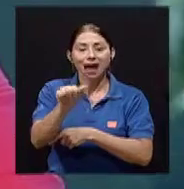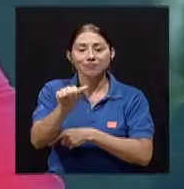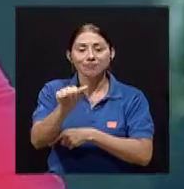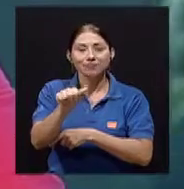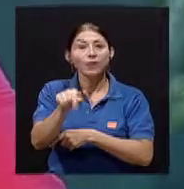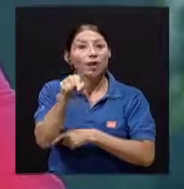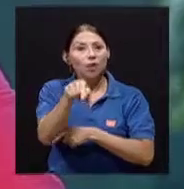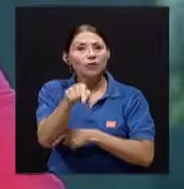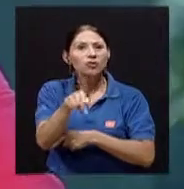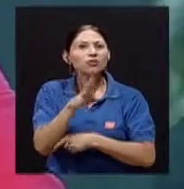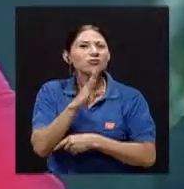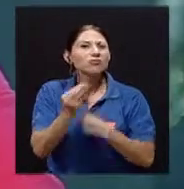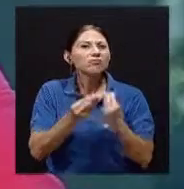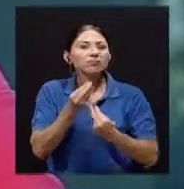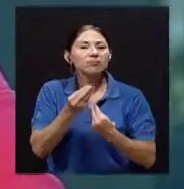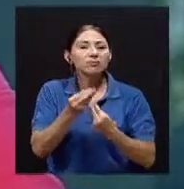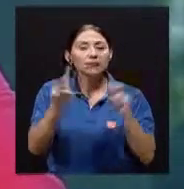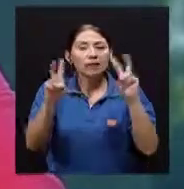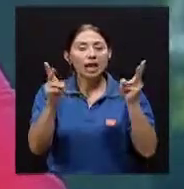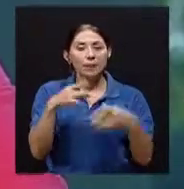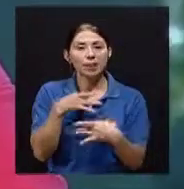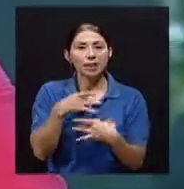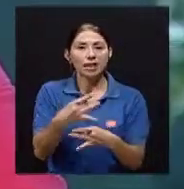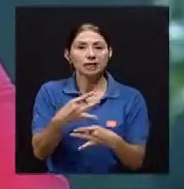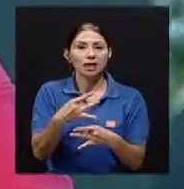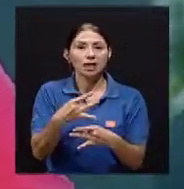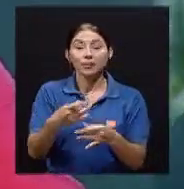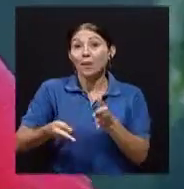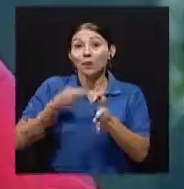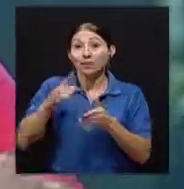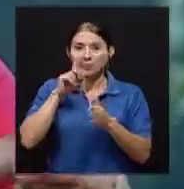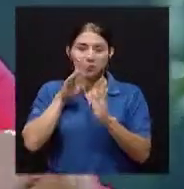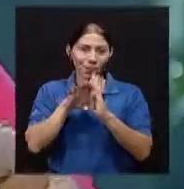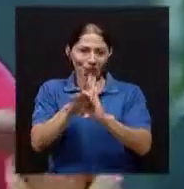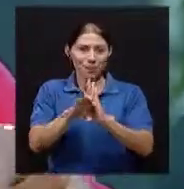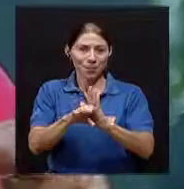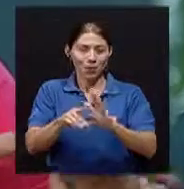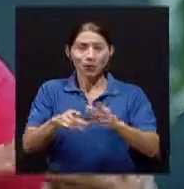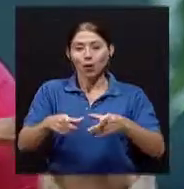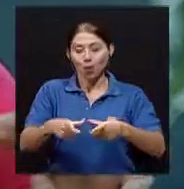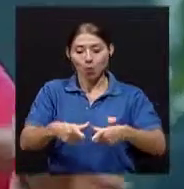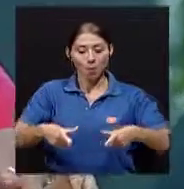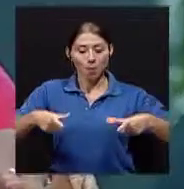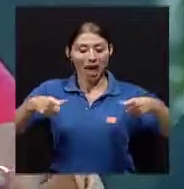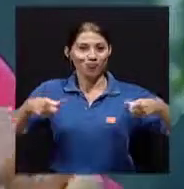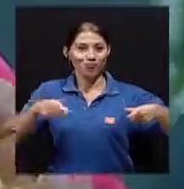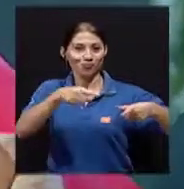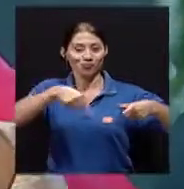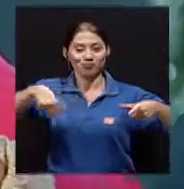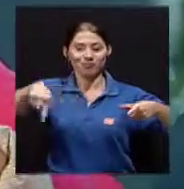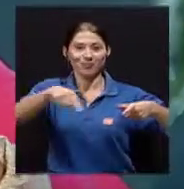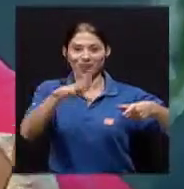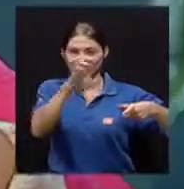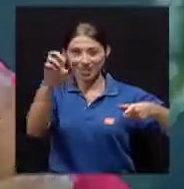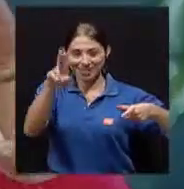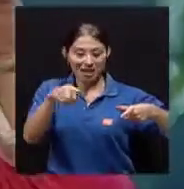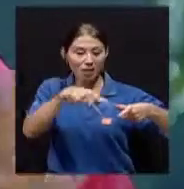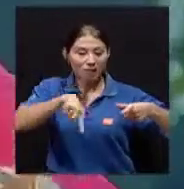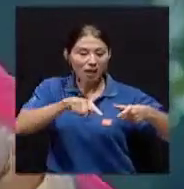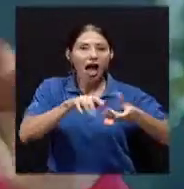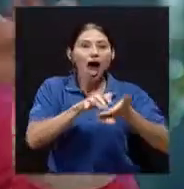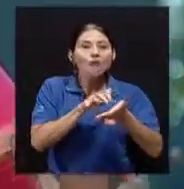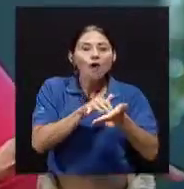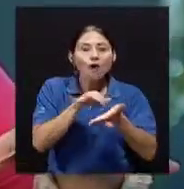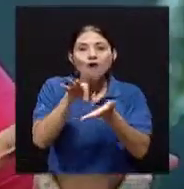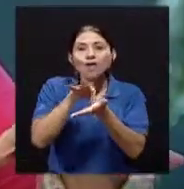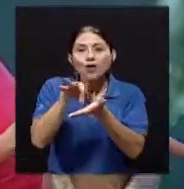Y cuando hablo de esto es como un tema interesante, porque a veces en un plato, vamos a hablar en el plato tico, ¿verdad? Acostumbramos que el